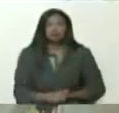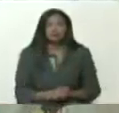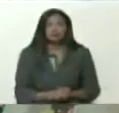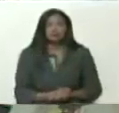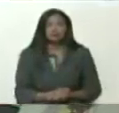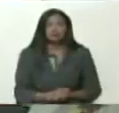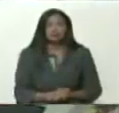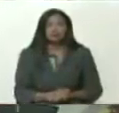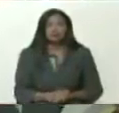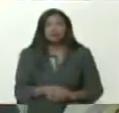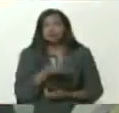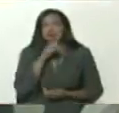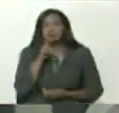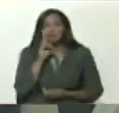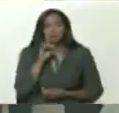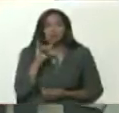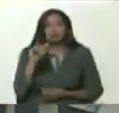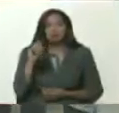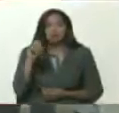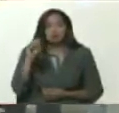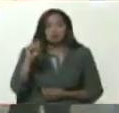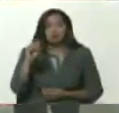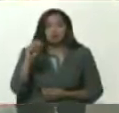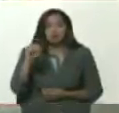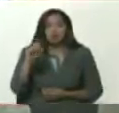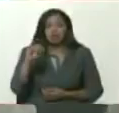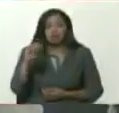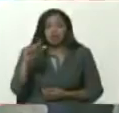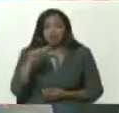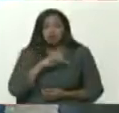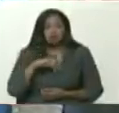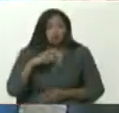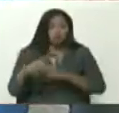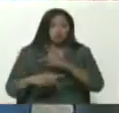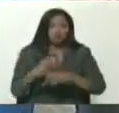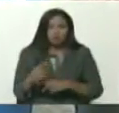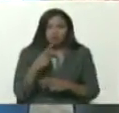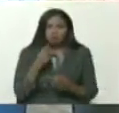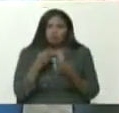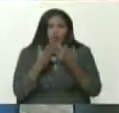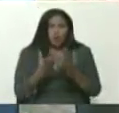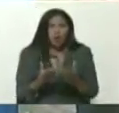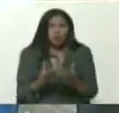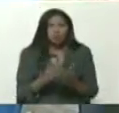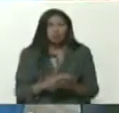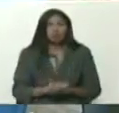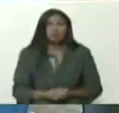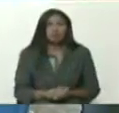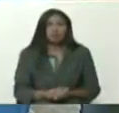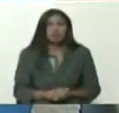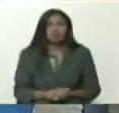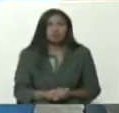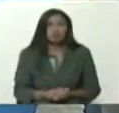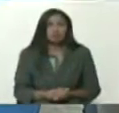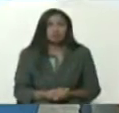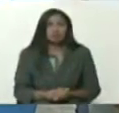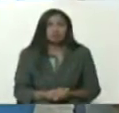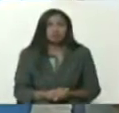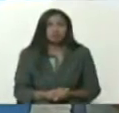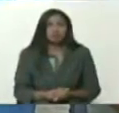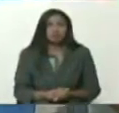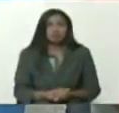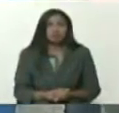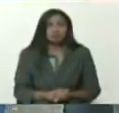te llamas tú? Yorneily Medina. Bueno, estamos produciendo, ¿no? ¿Qué me puedes comentar, Yorneily? ¿Qué me dices